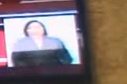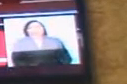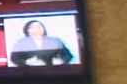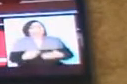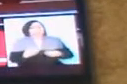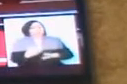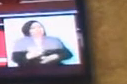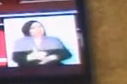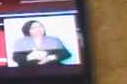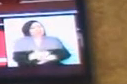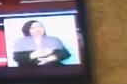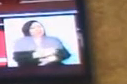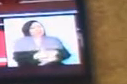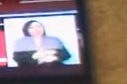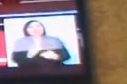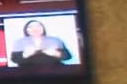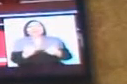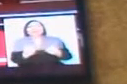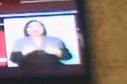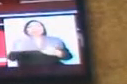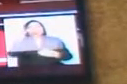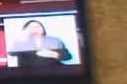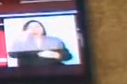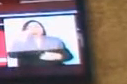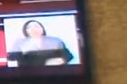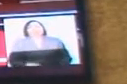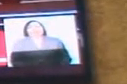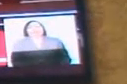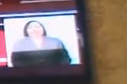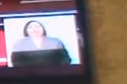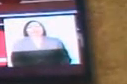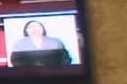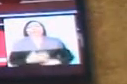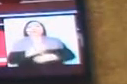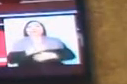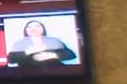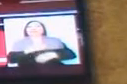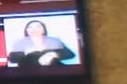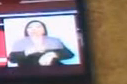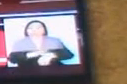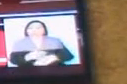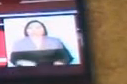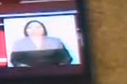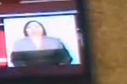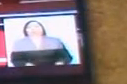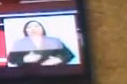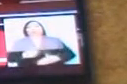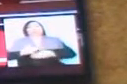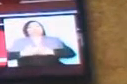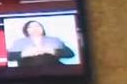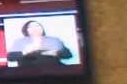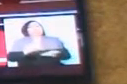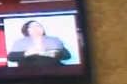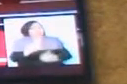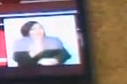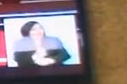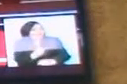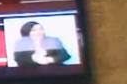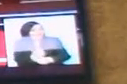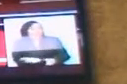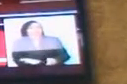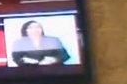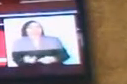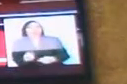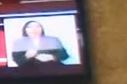puedan desarrollarse y tener oportunidades. La salud, la generación de empleo y